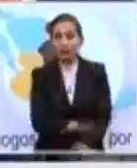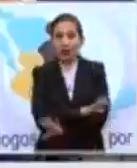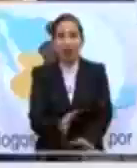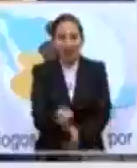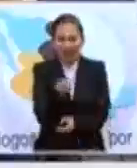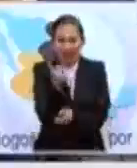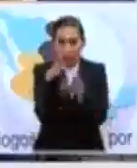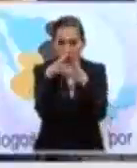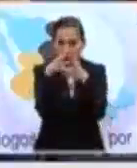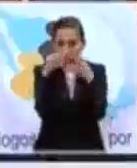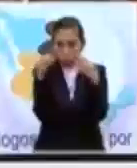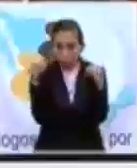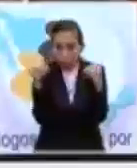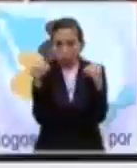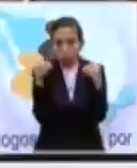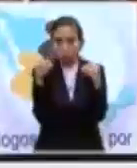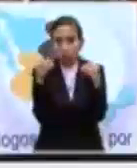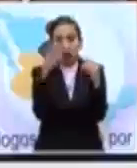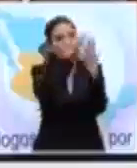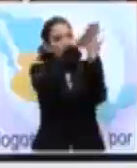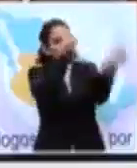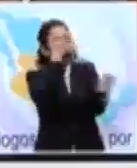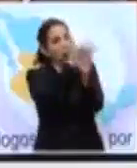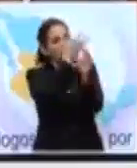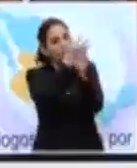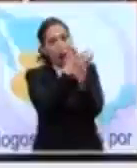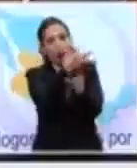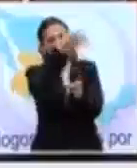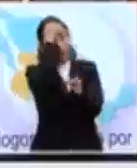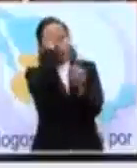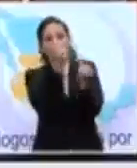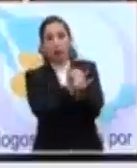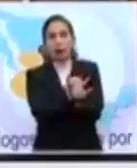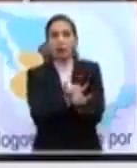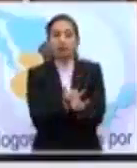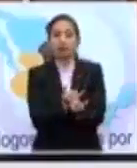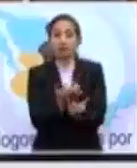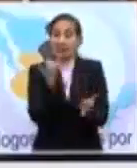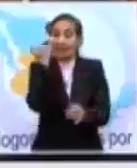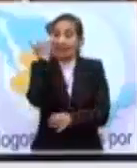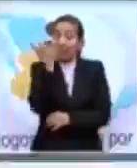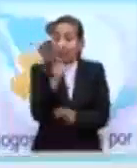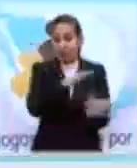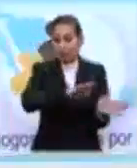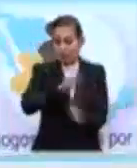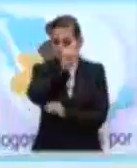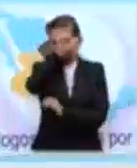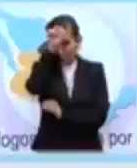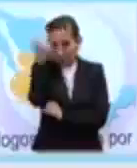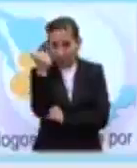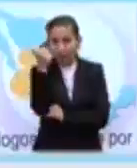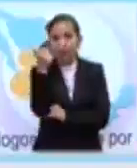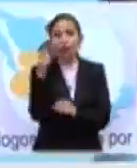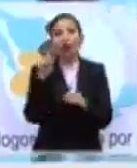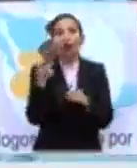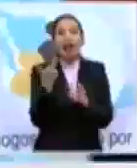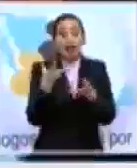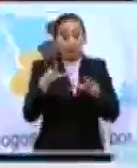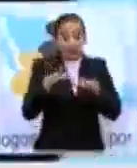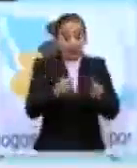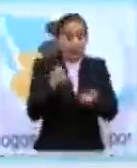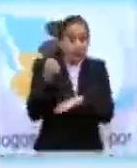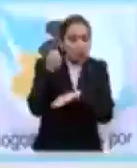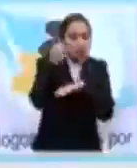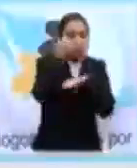casi totalmente imitando al vecino país del norte. Y la otra es de que si invertimos